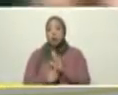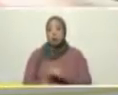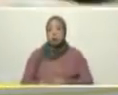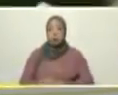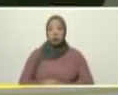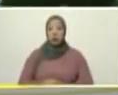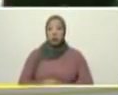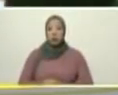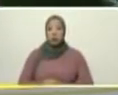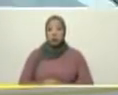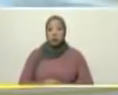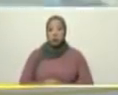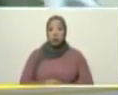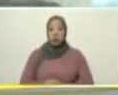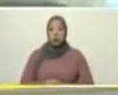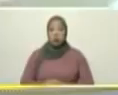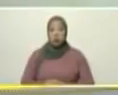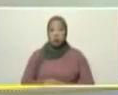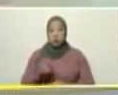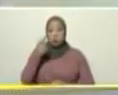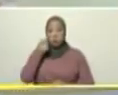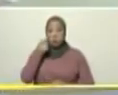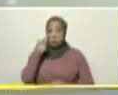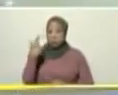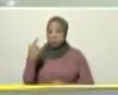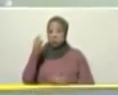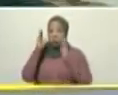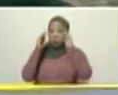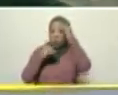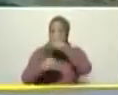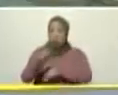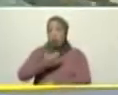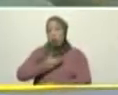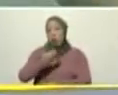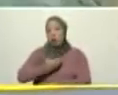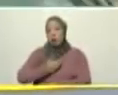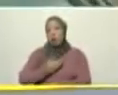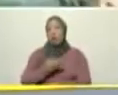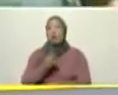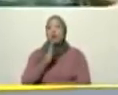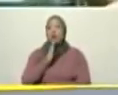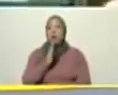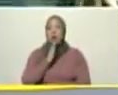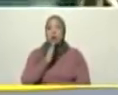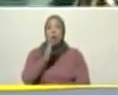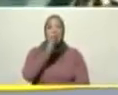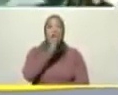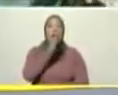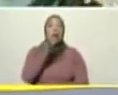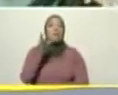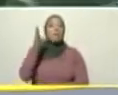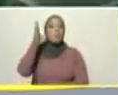Ahí está el quien era para entonces alcalde de Baruta, Enrique Capriles Radonji.